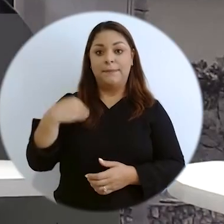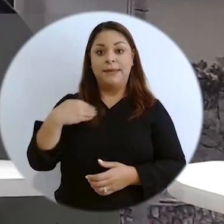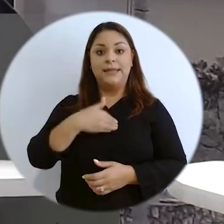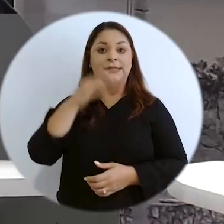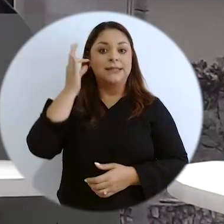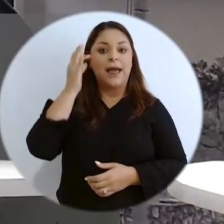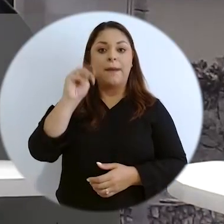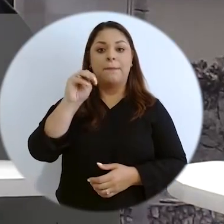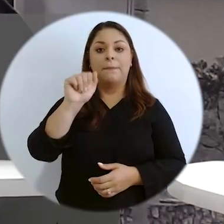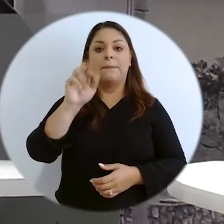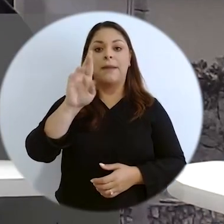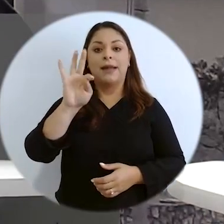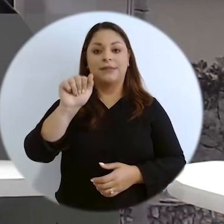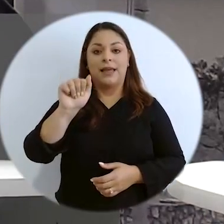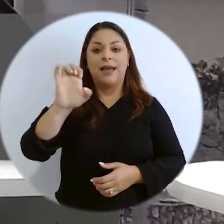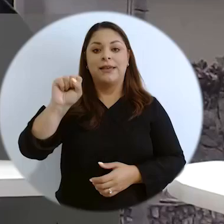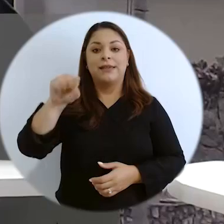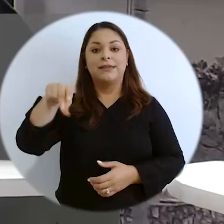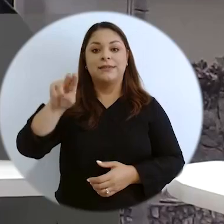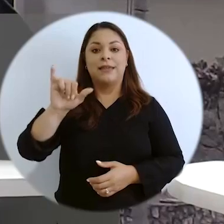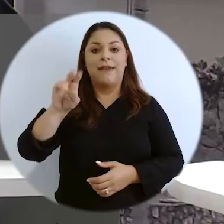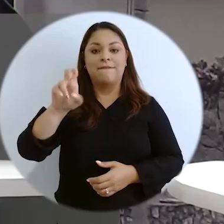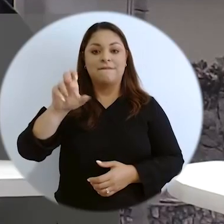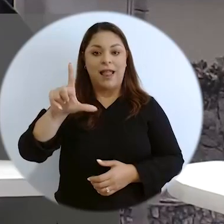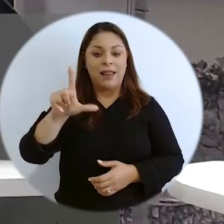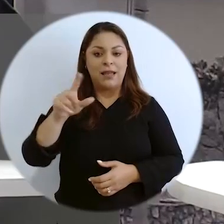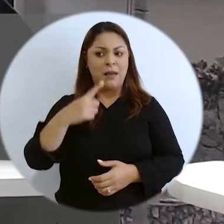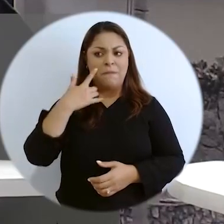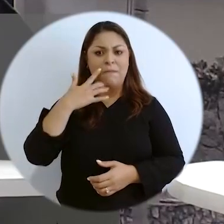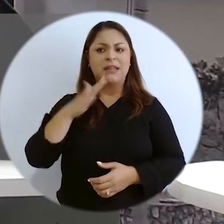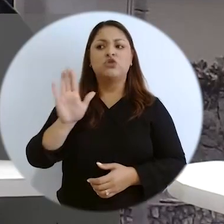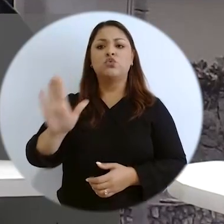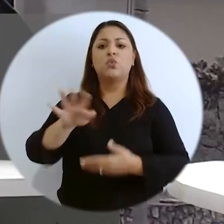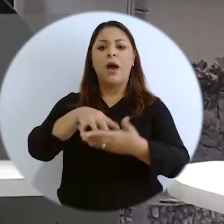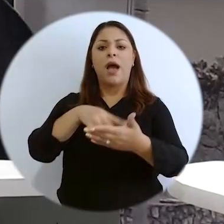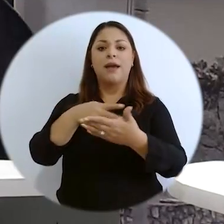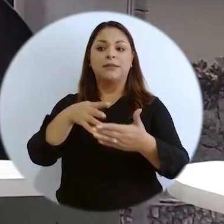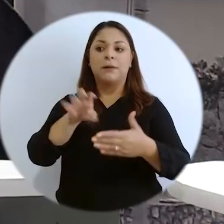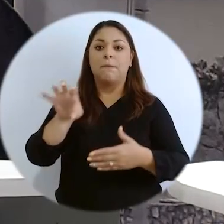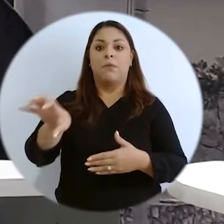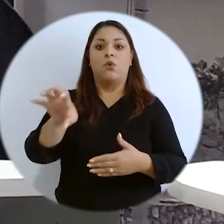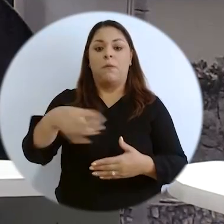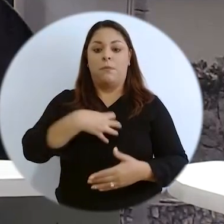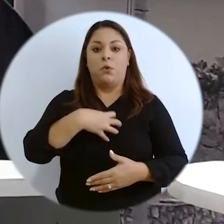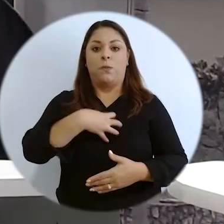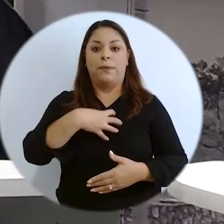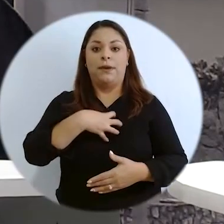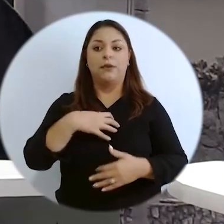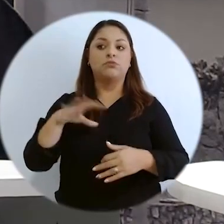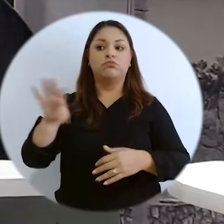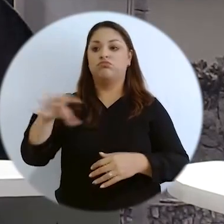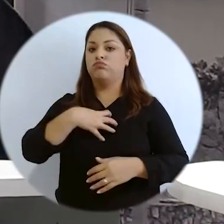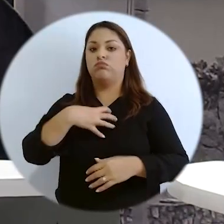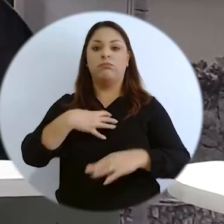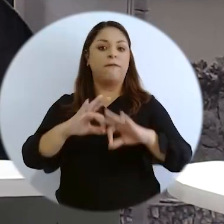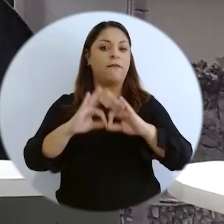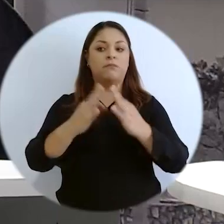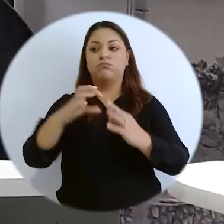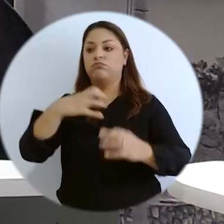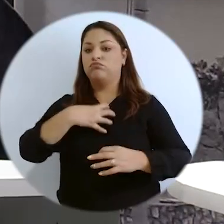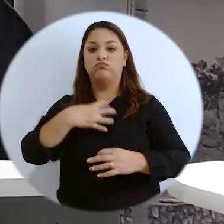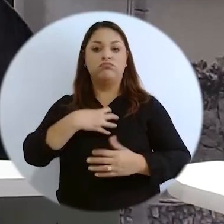Marta Esquivel, parece que tienen agendas propias para estar ahí adelante, agendas